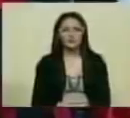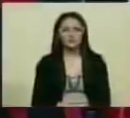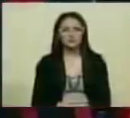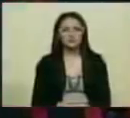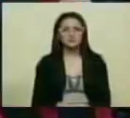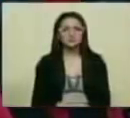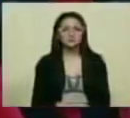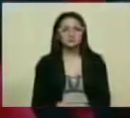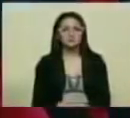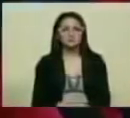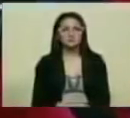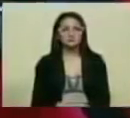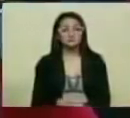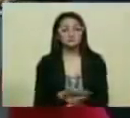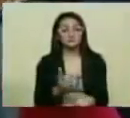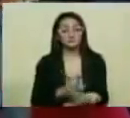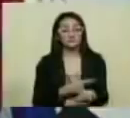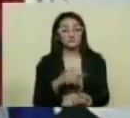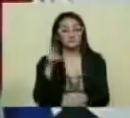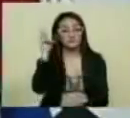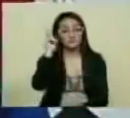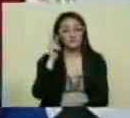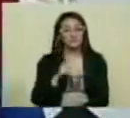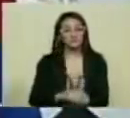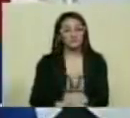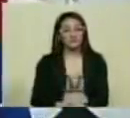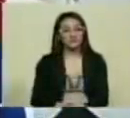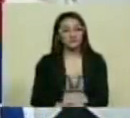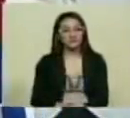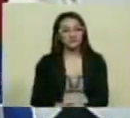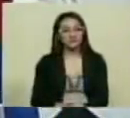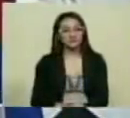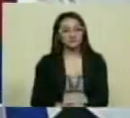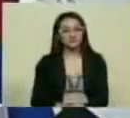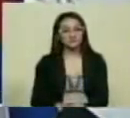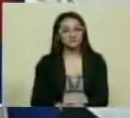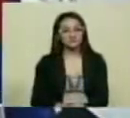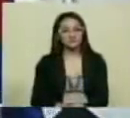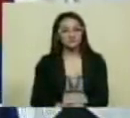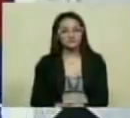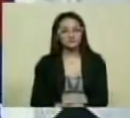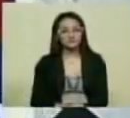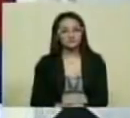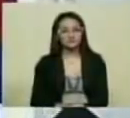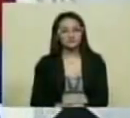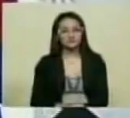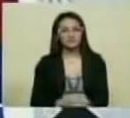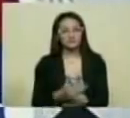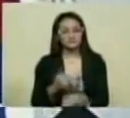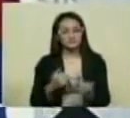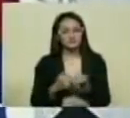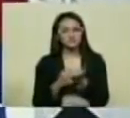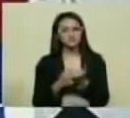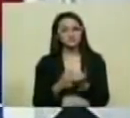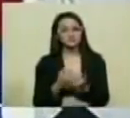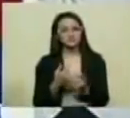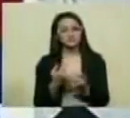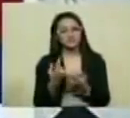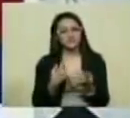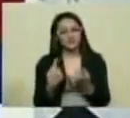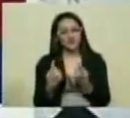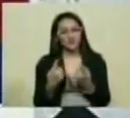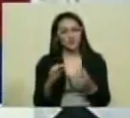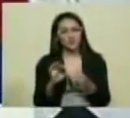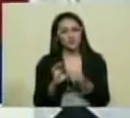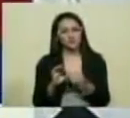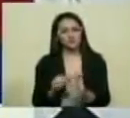Y ahí nuestros hermanos indígenas, ustedes, que este Congreso sirva para fortalecernos aún más.